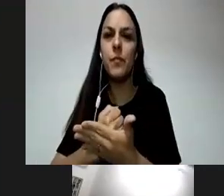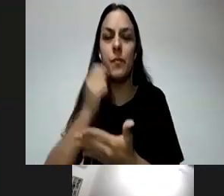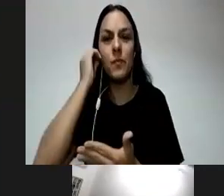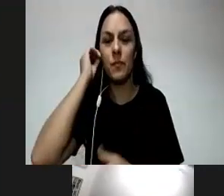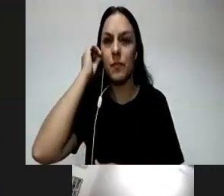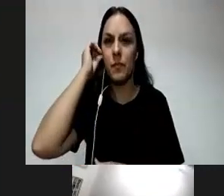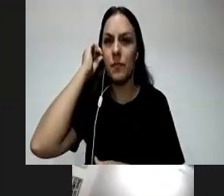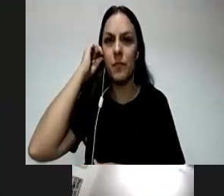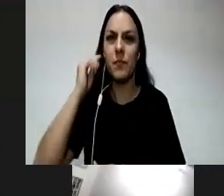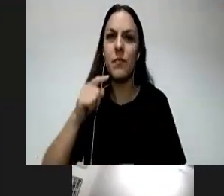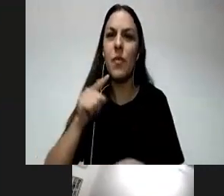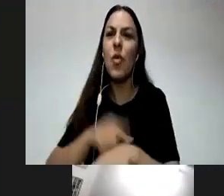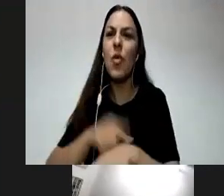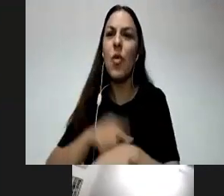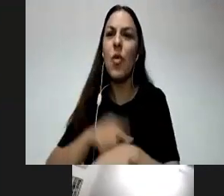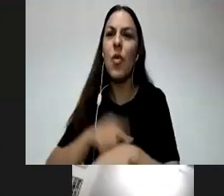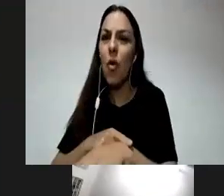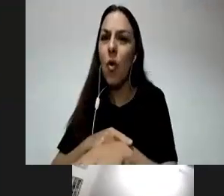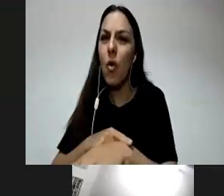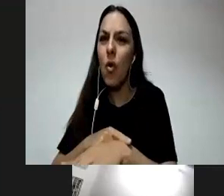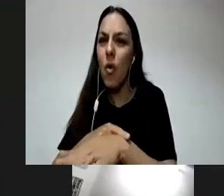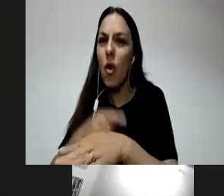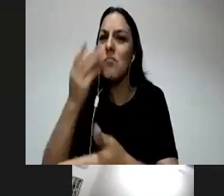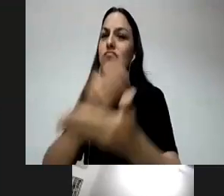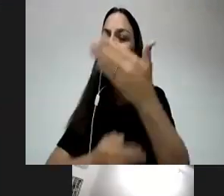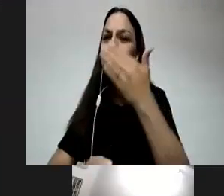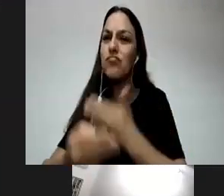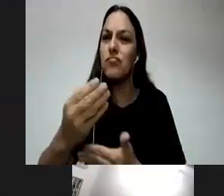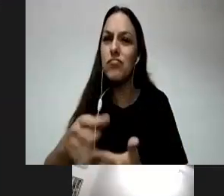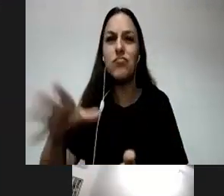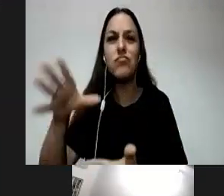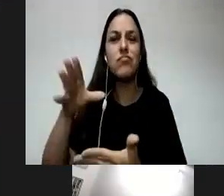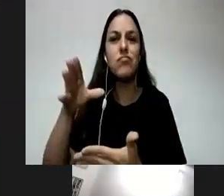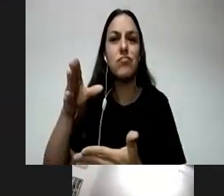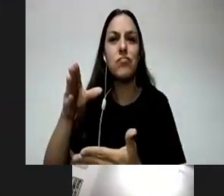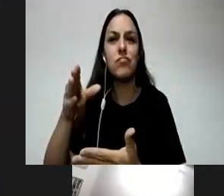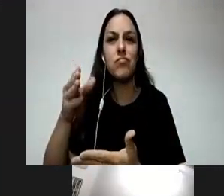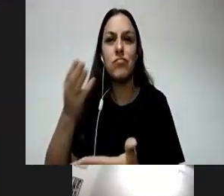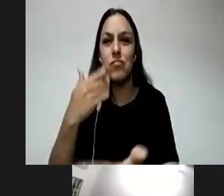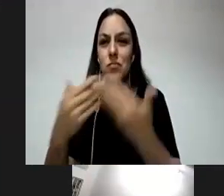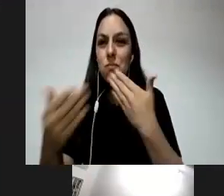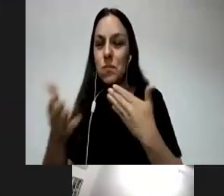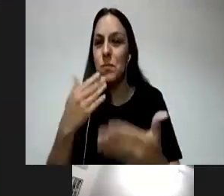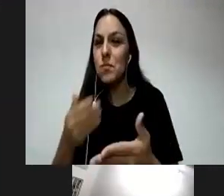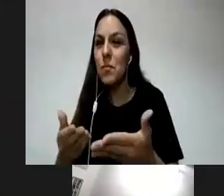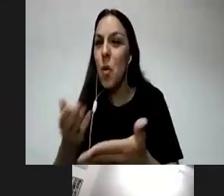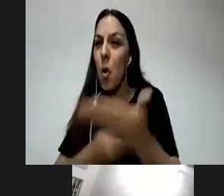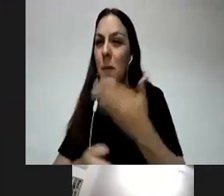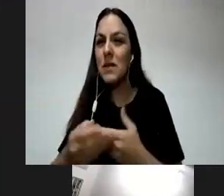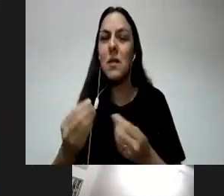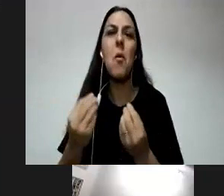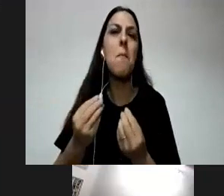Cuántas horas de charla para saber cómo poder coordinar después toda esta actividad y